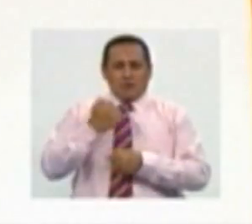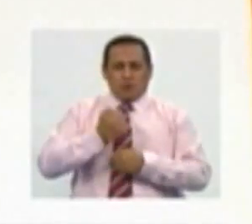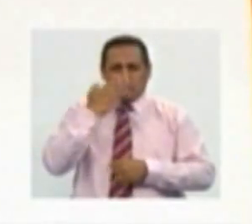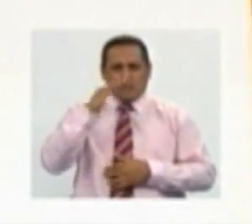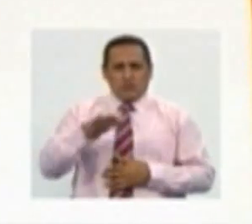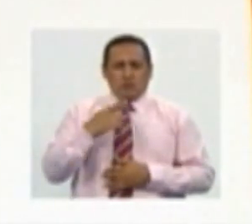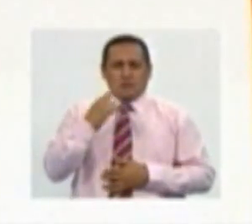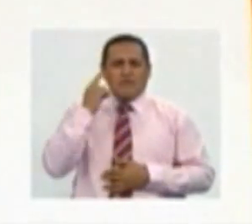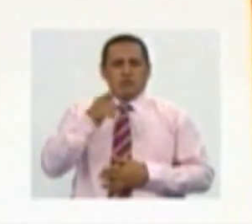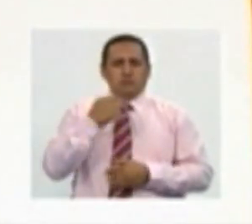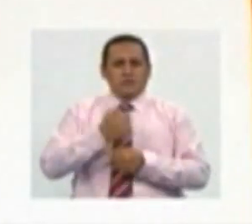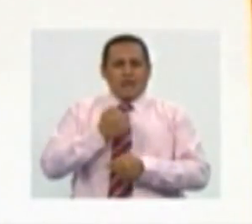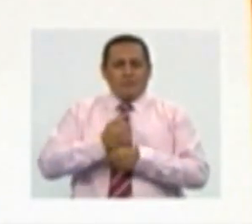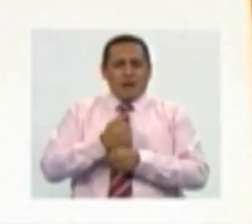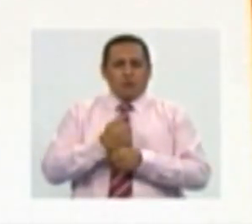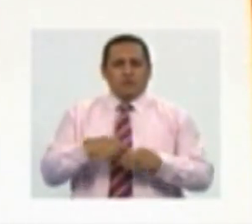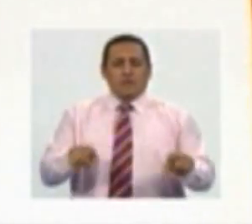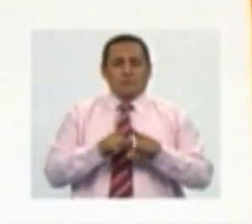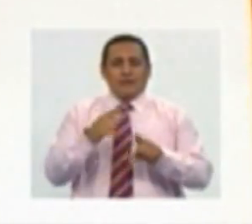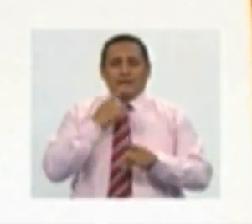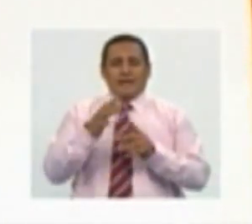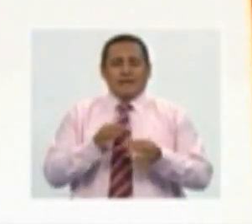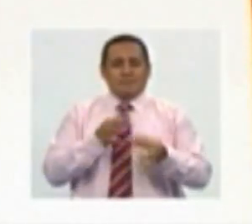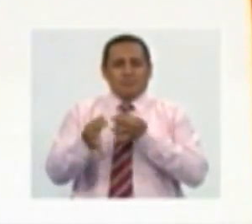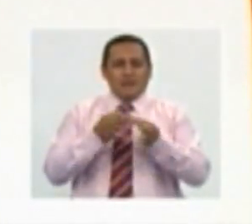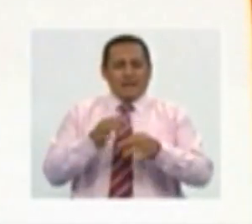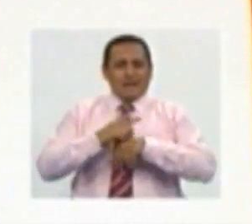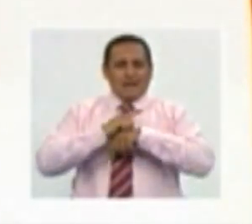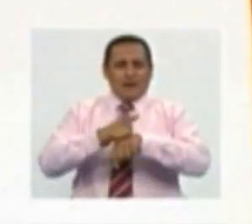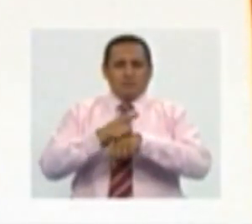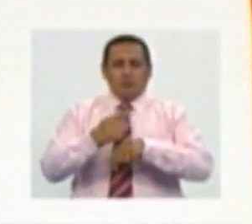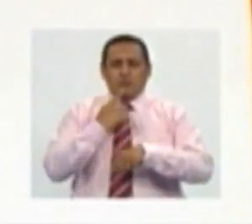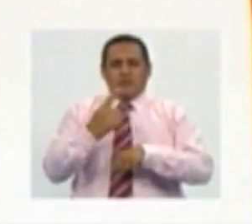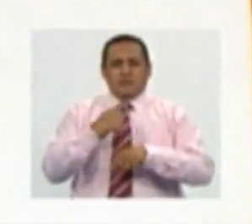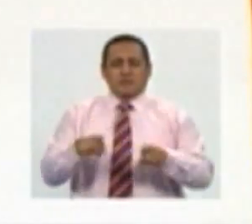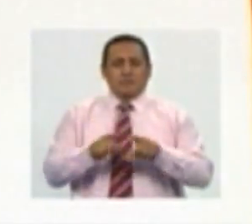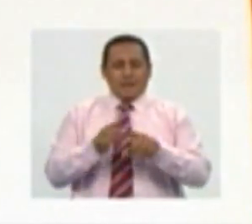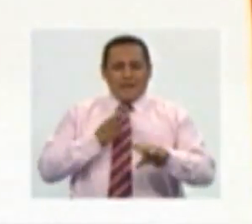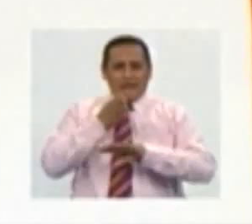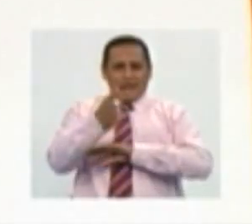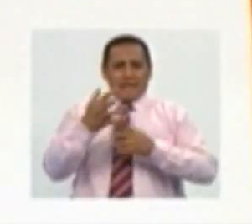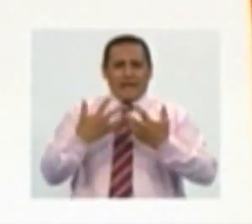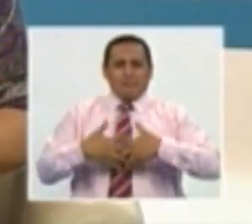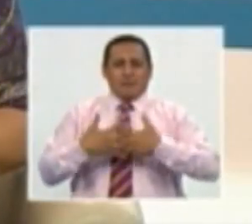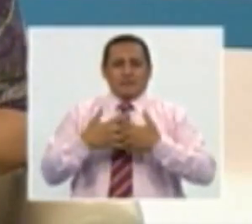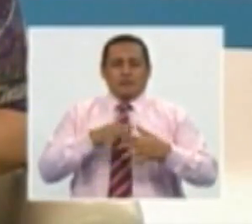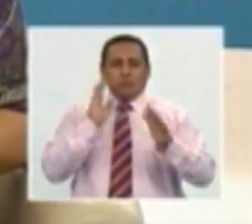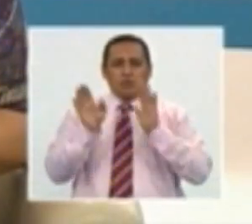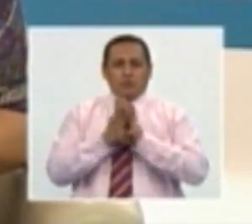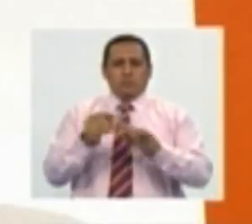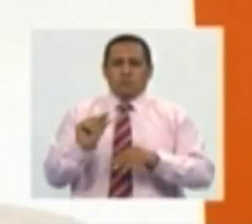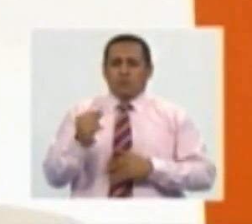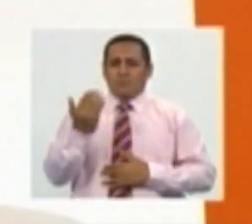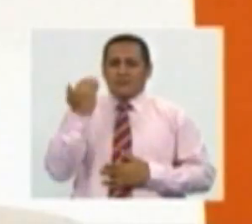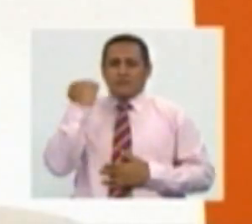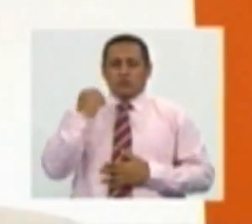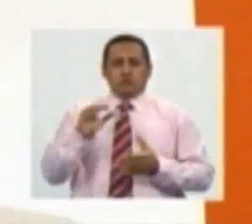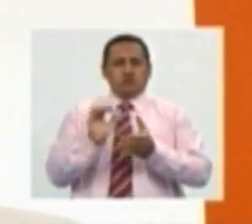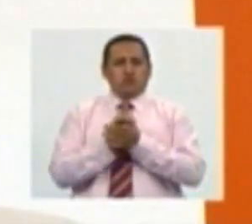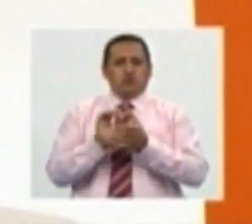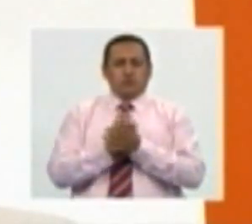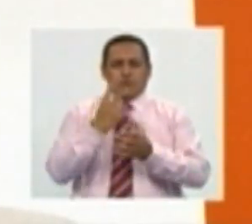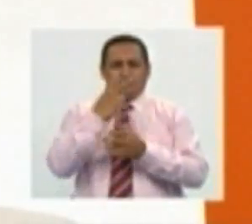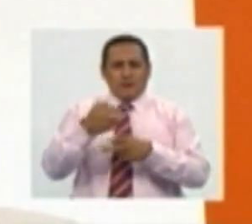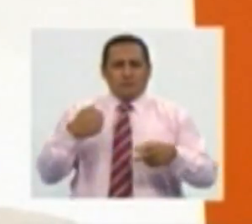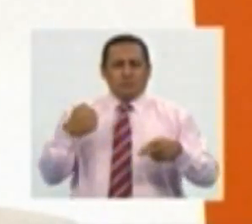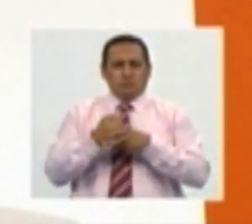por ejemplo, hay denuncias por trabajo infantil, lo que hace la inspección inmediatamente acude a la empresa. Por ejemplo, hace unos días en Chorrillos hubo